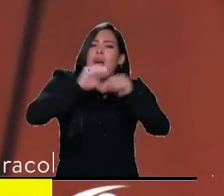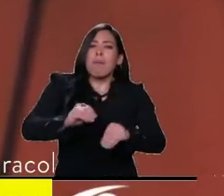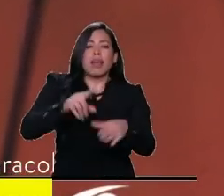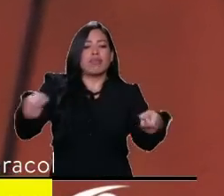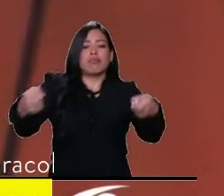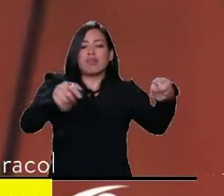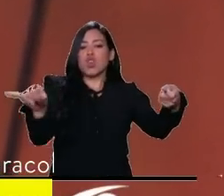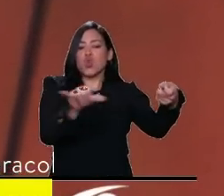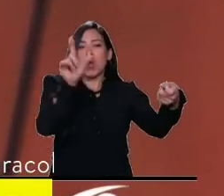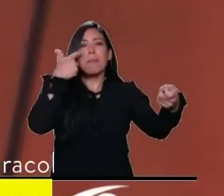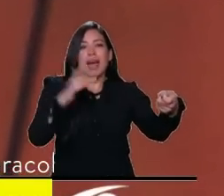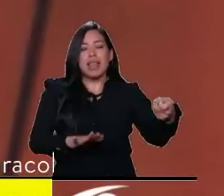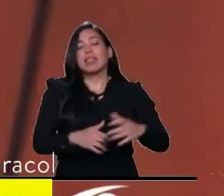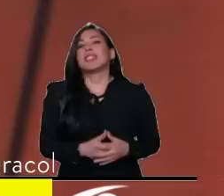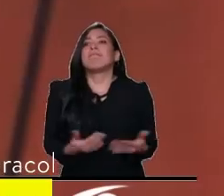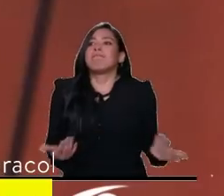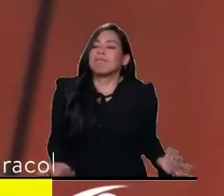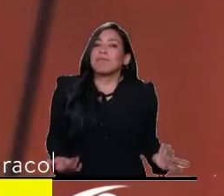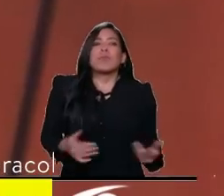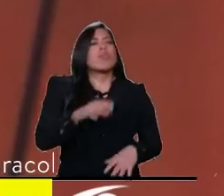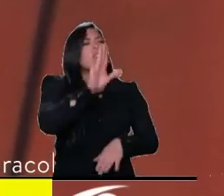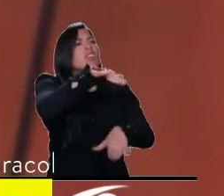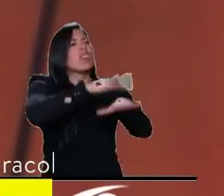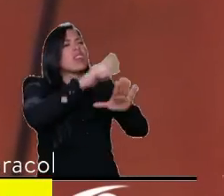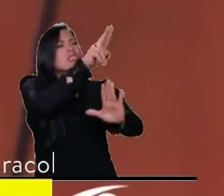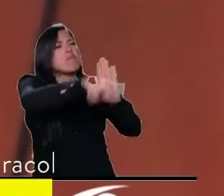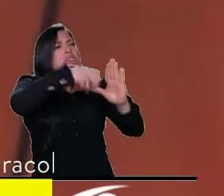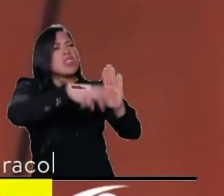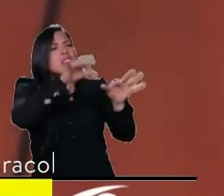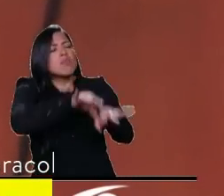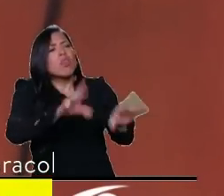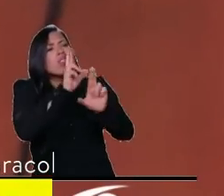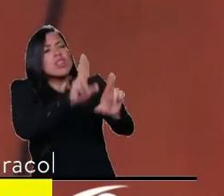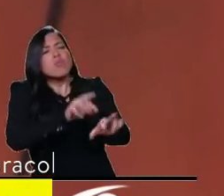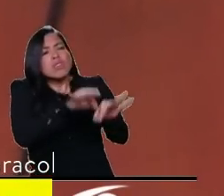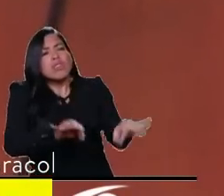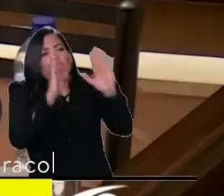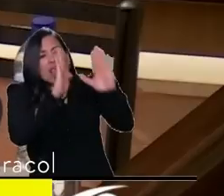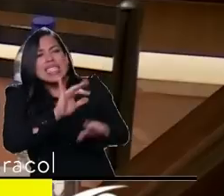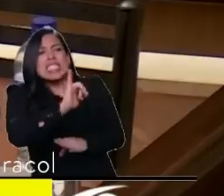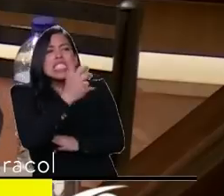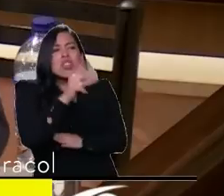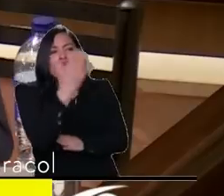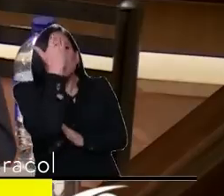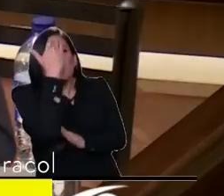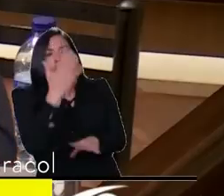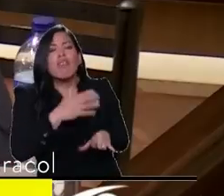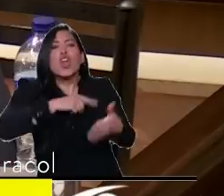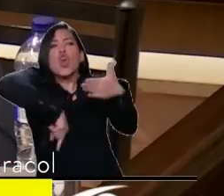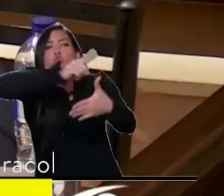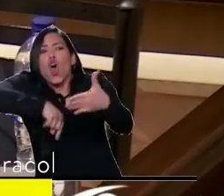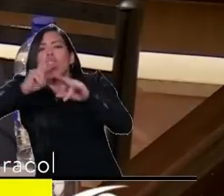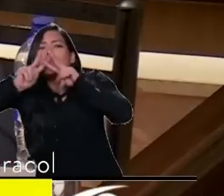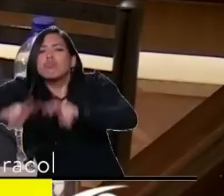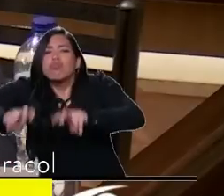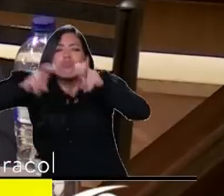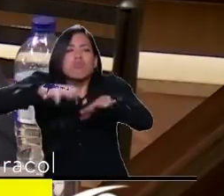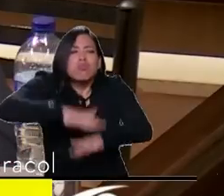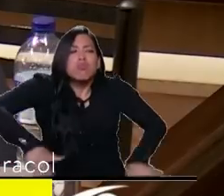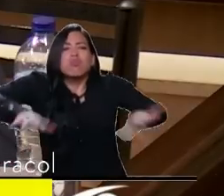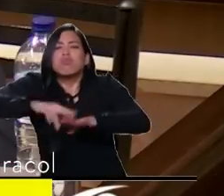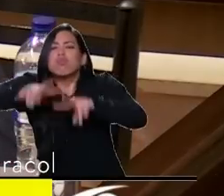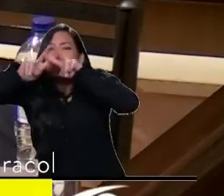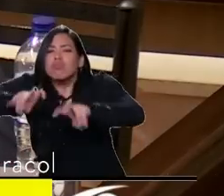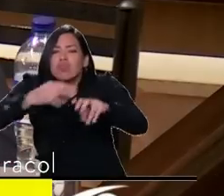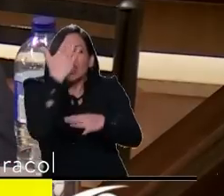declaraciones. Necesitamos, ministra, escuchar la respuesta, sí o no a más contratos de exploración y